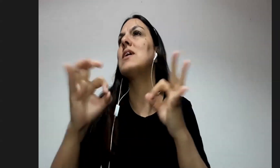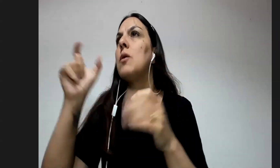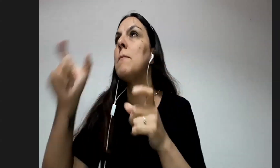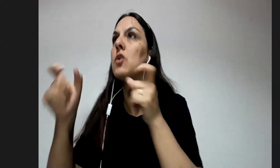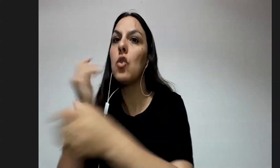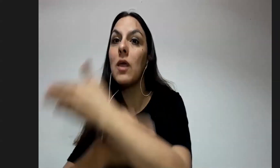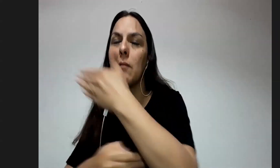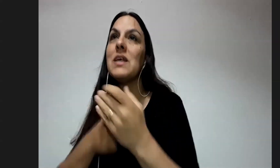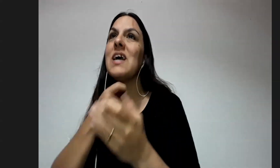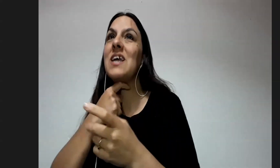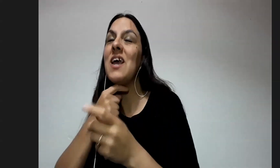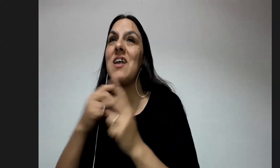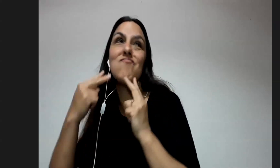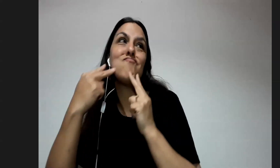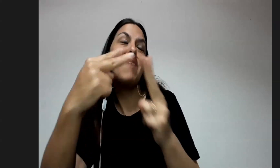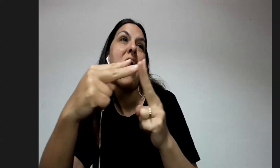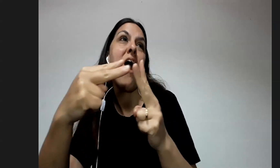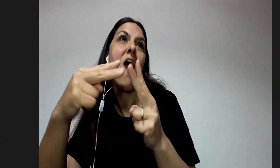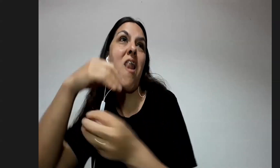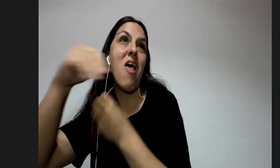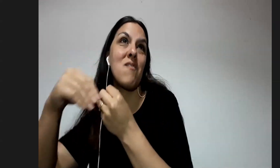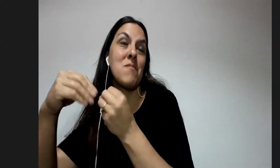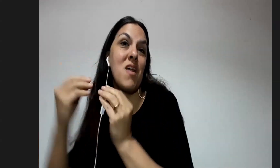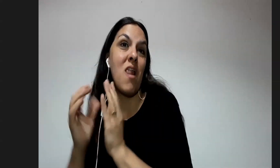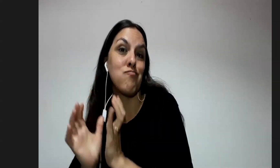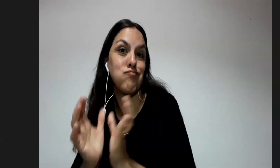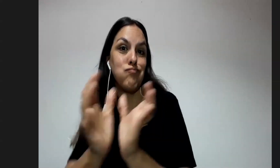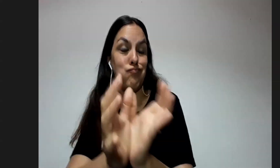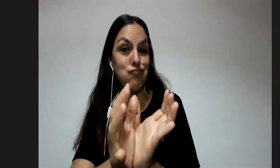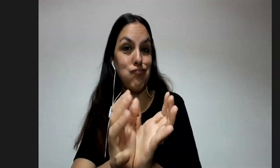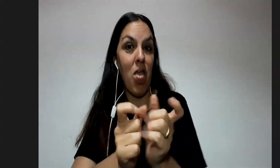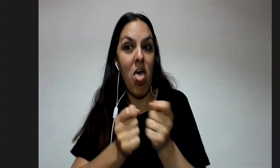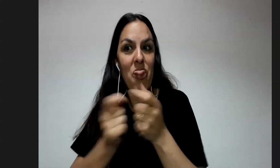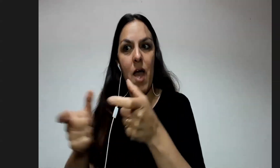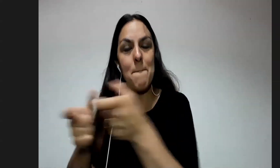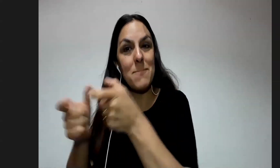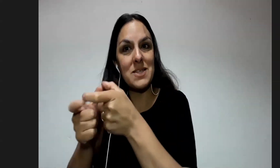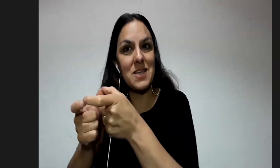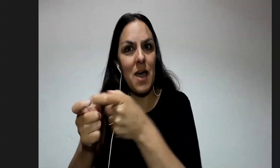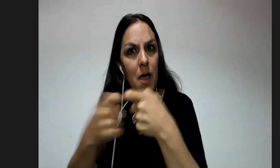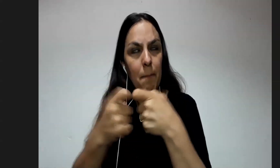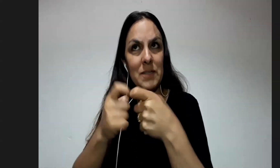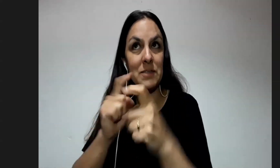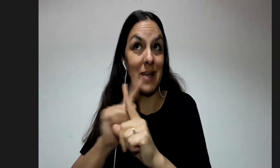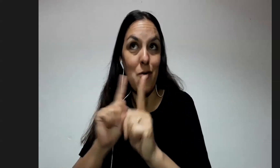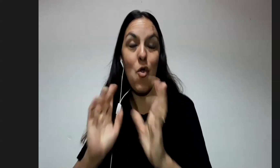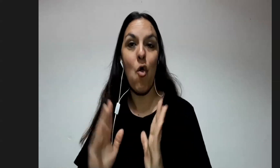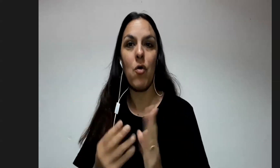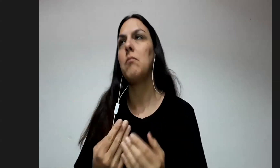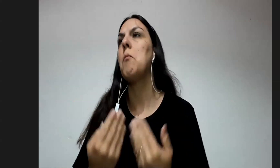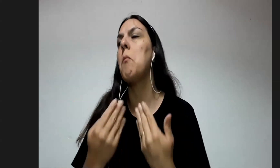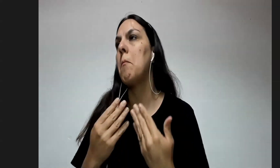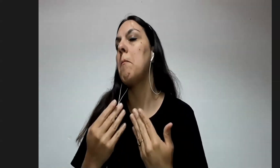familia a la costa. Se refiere al transporte terrestre. Se ve que en varias oportunidades han rechazado o